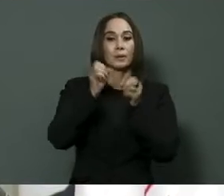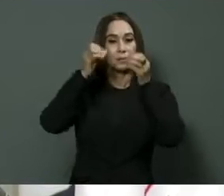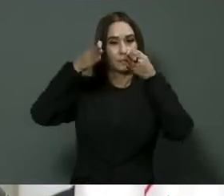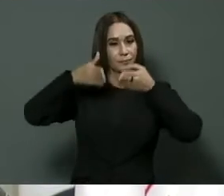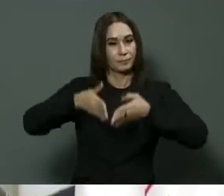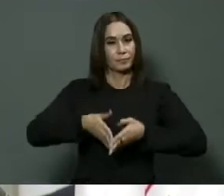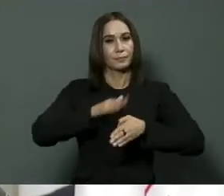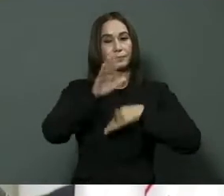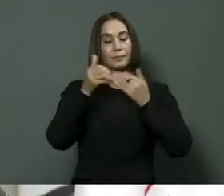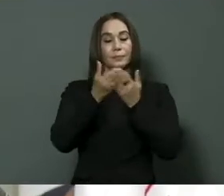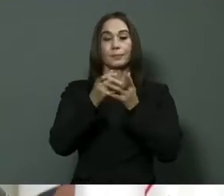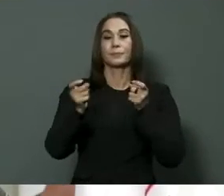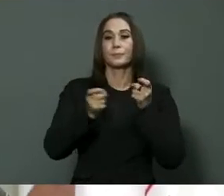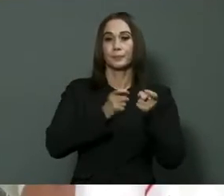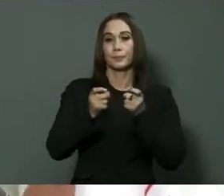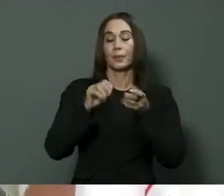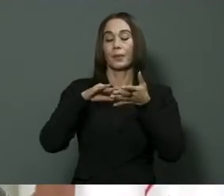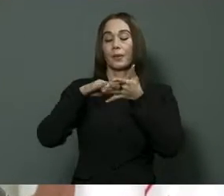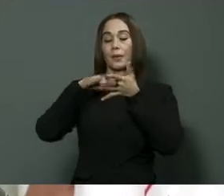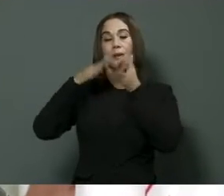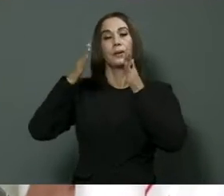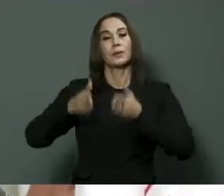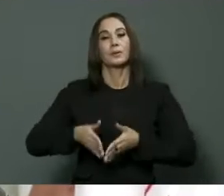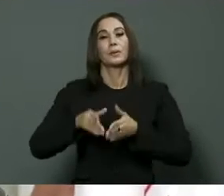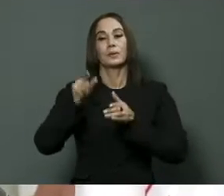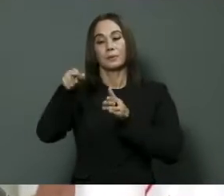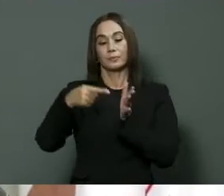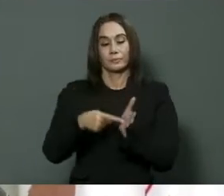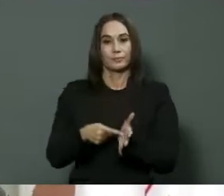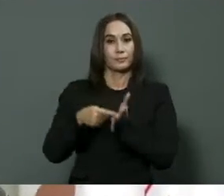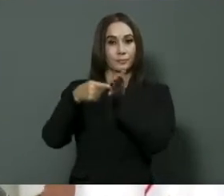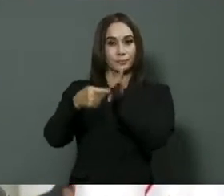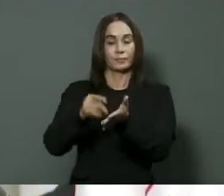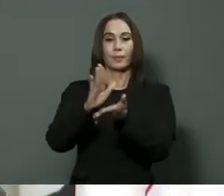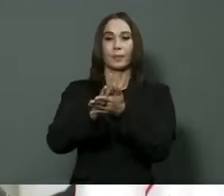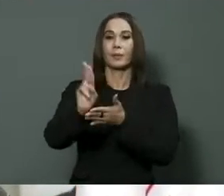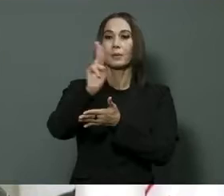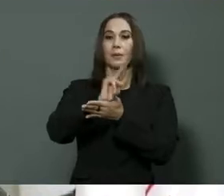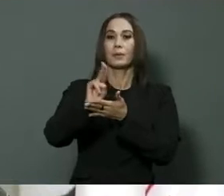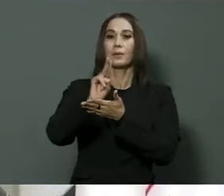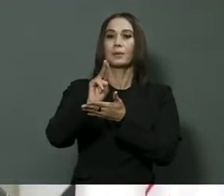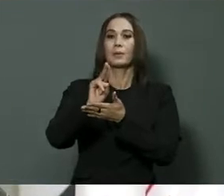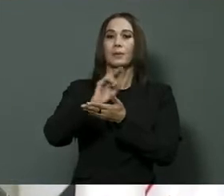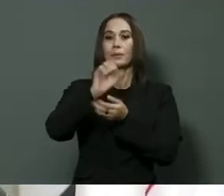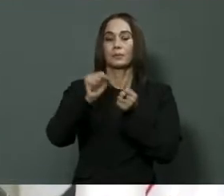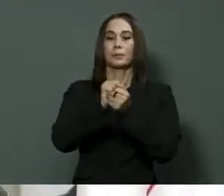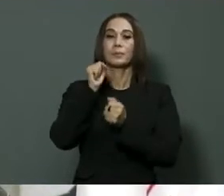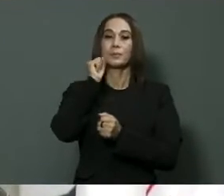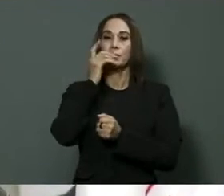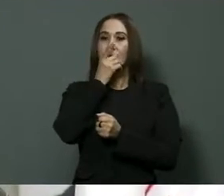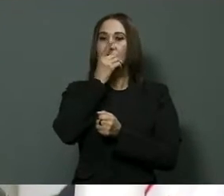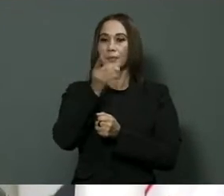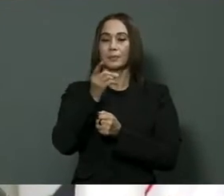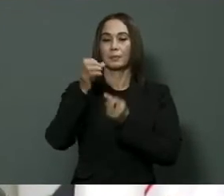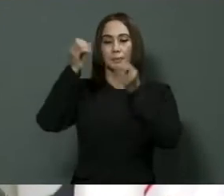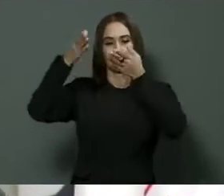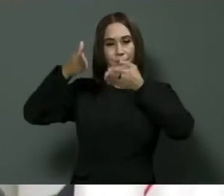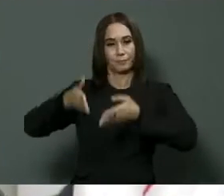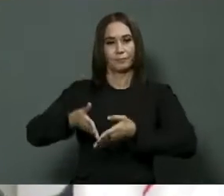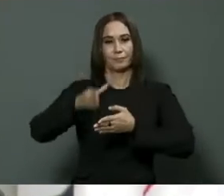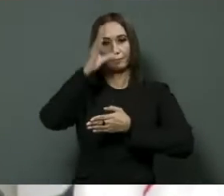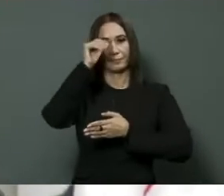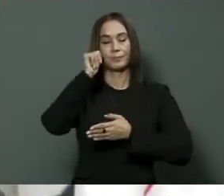profesores, personal administrativo y estudiantes, esa gran representación de la Universidad Autónoma de Santo Domingo, maestras,